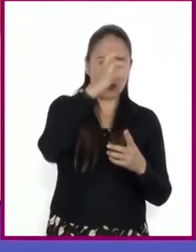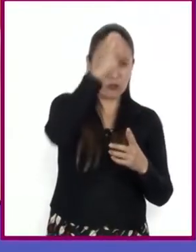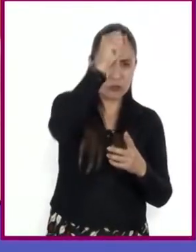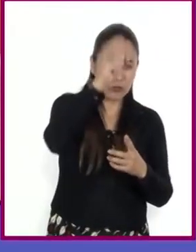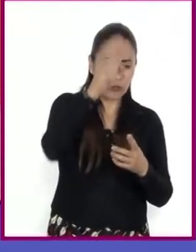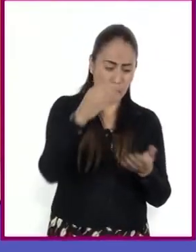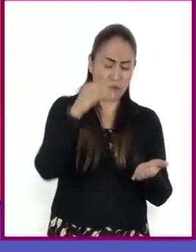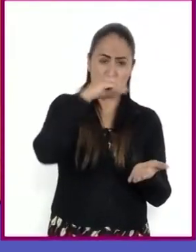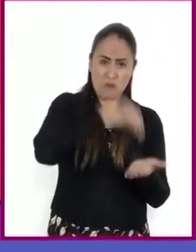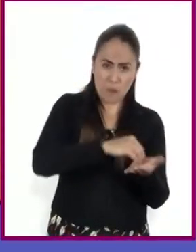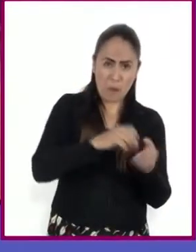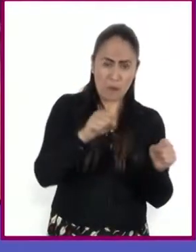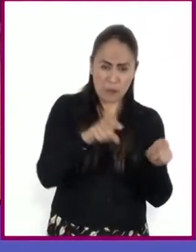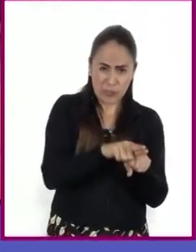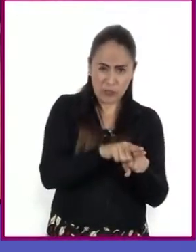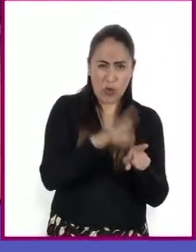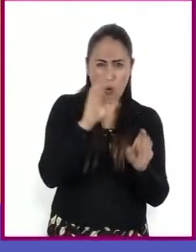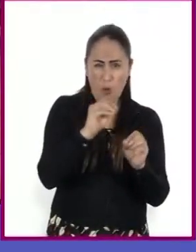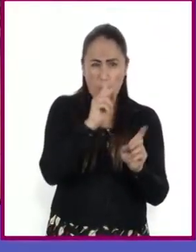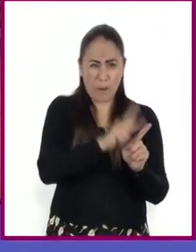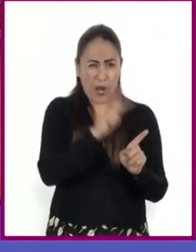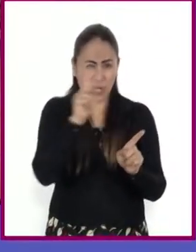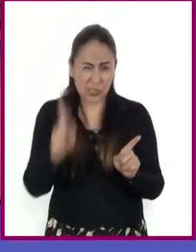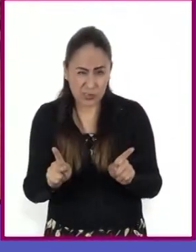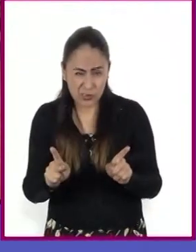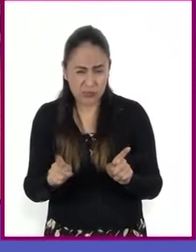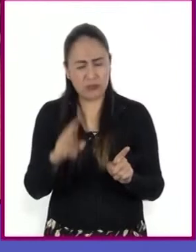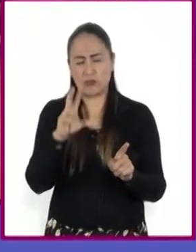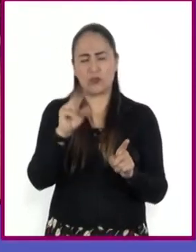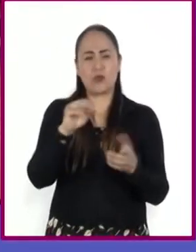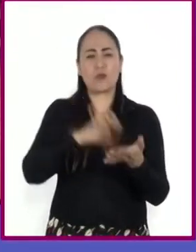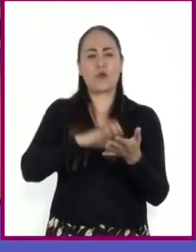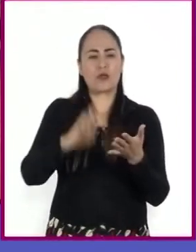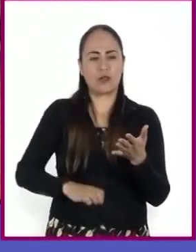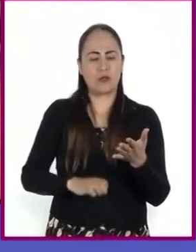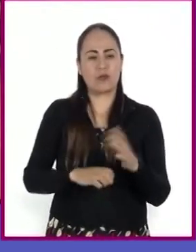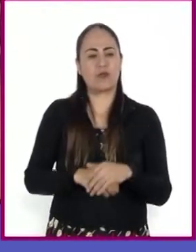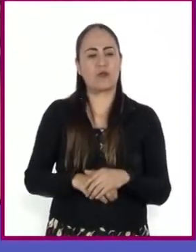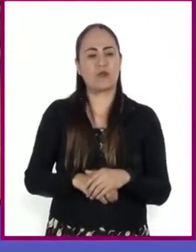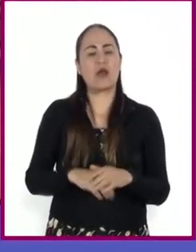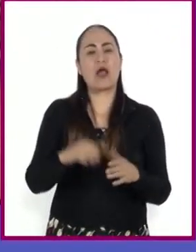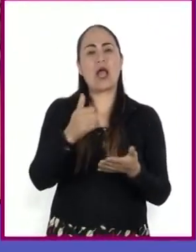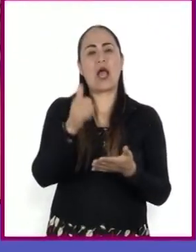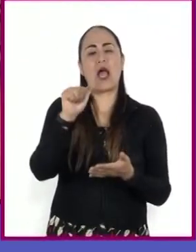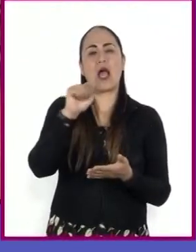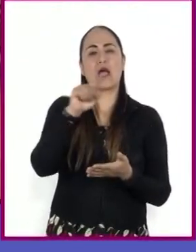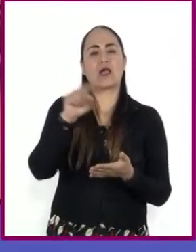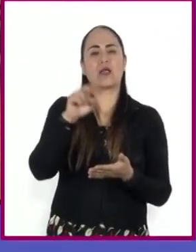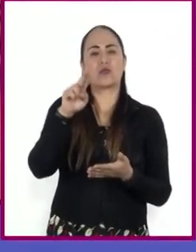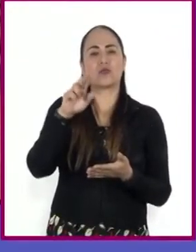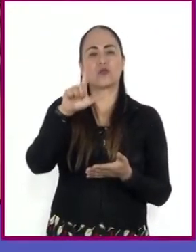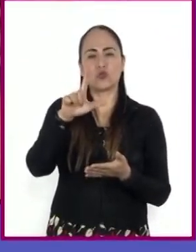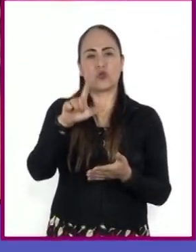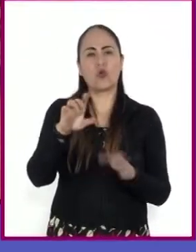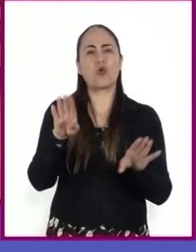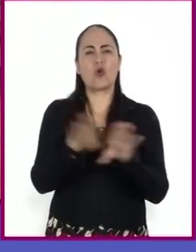o una derivada de ella. Por ejemplo, si definiéramos azul como que es de color azul,